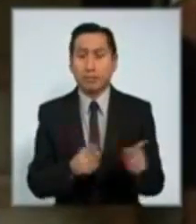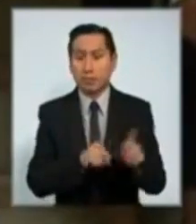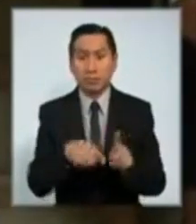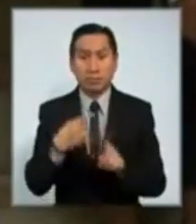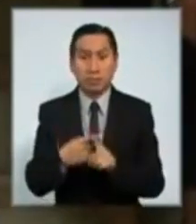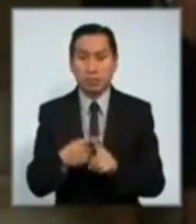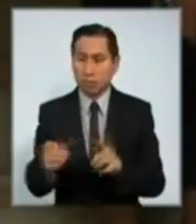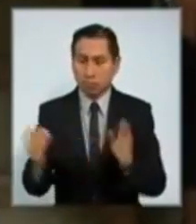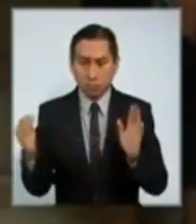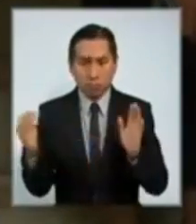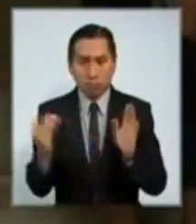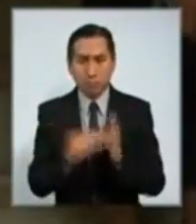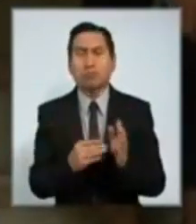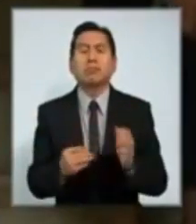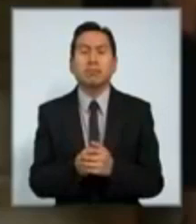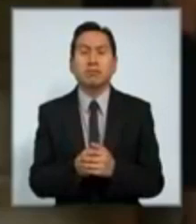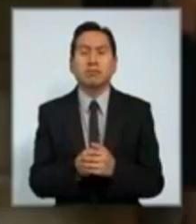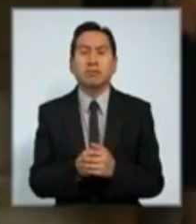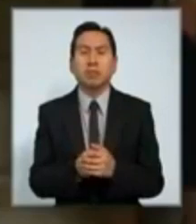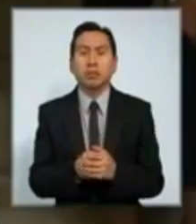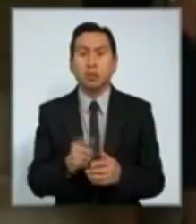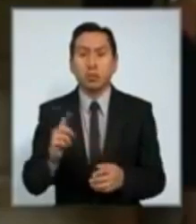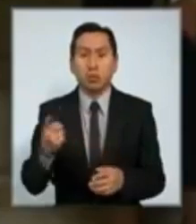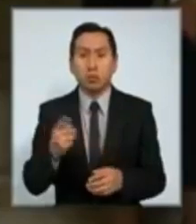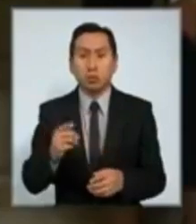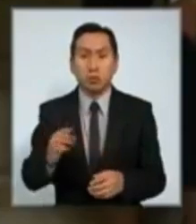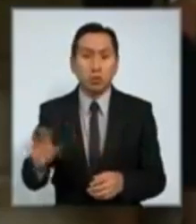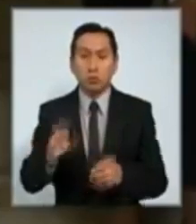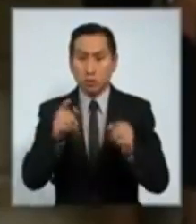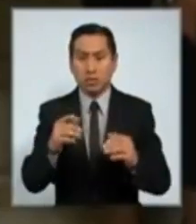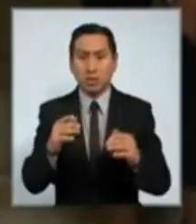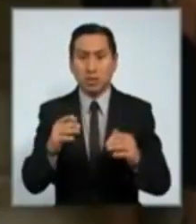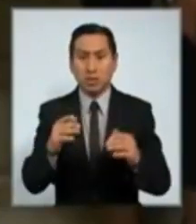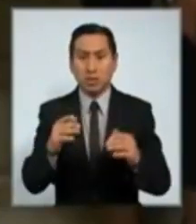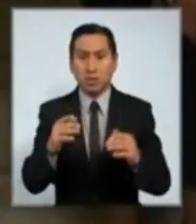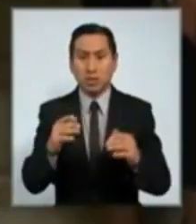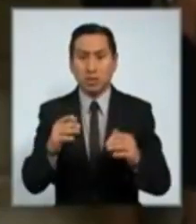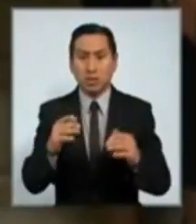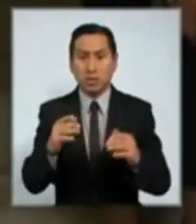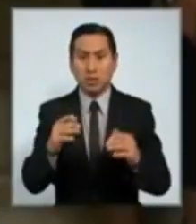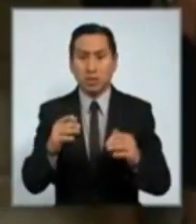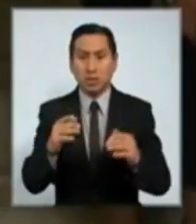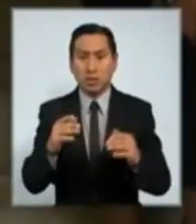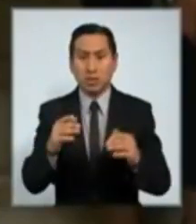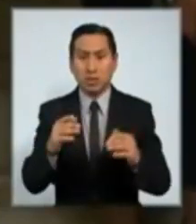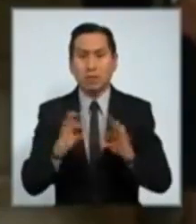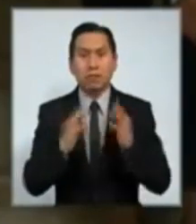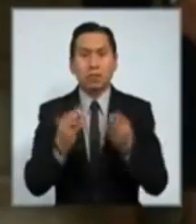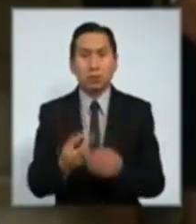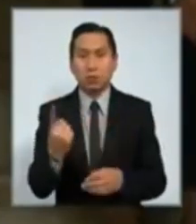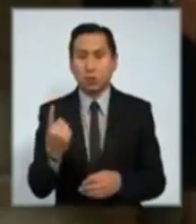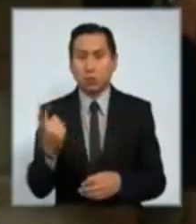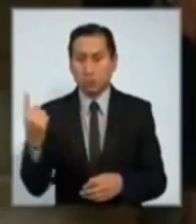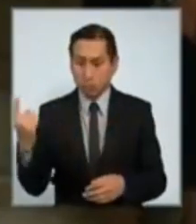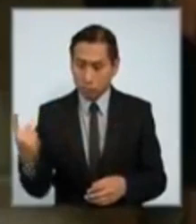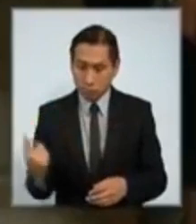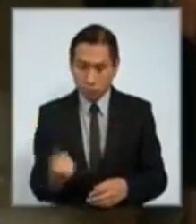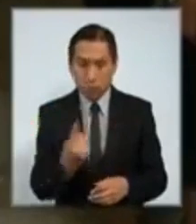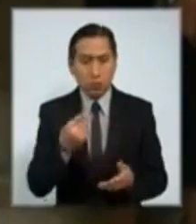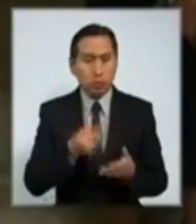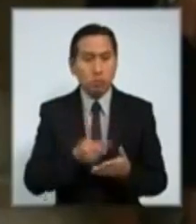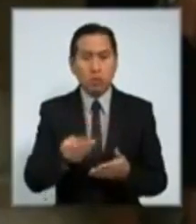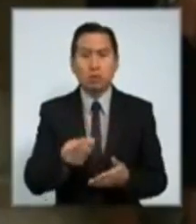queda establecido que solamente podrá salir de su casa una persona por familia para